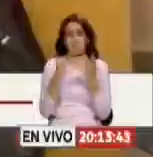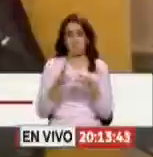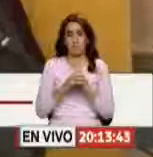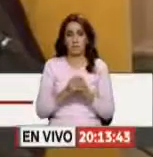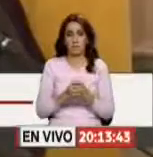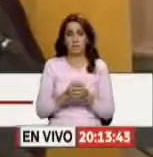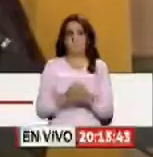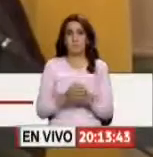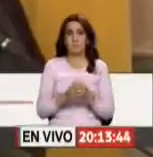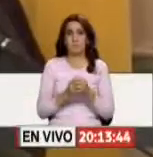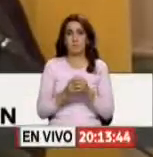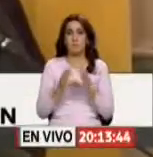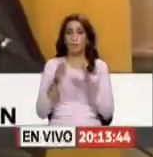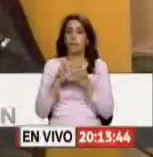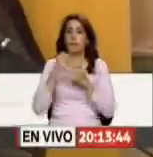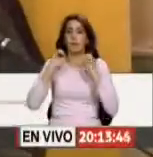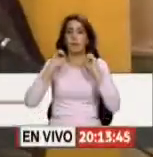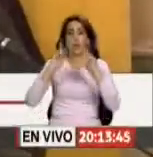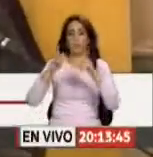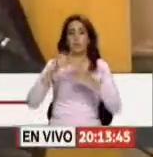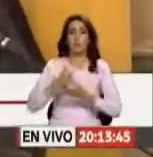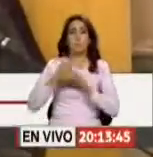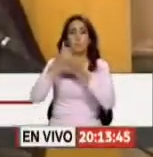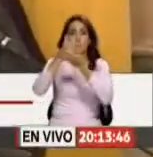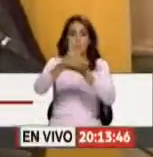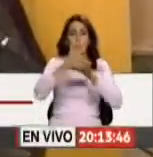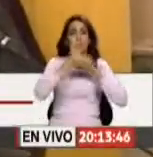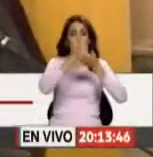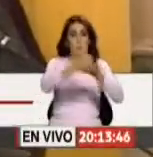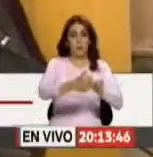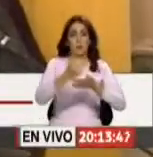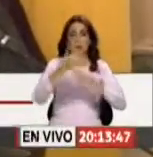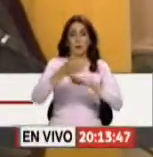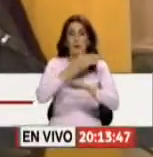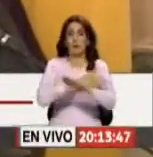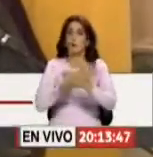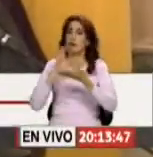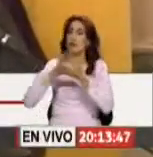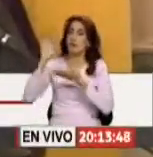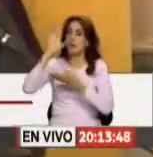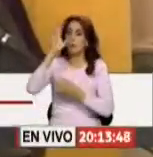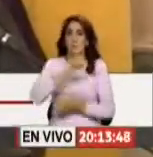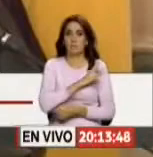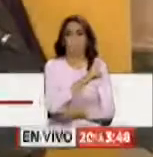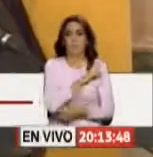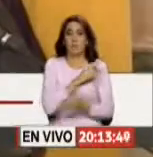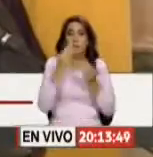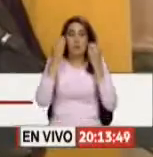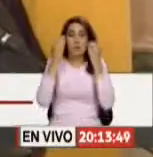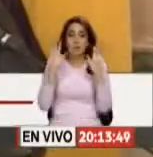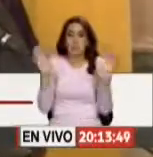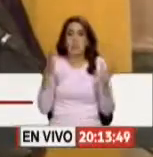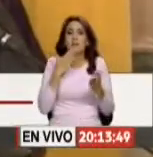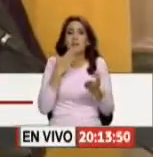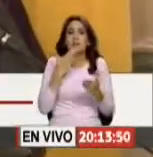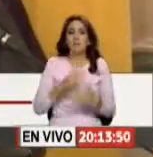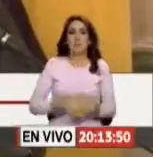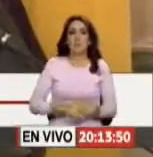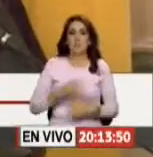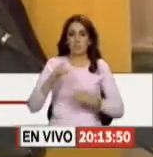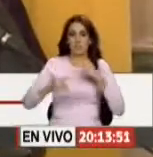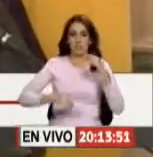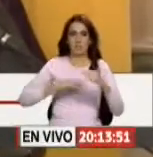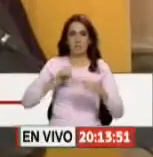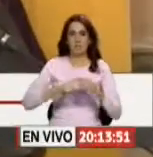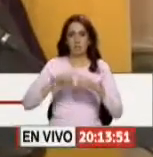ayudando. Él da las oportunidades a gente que salía de los colegios, de las universidades, sin saber qué hacer, cuando sabemos